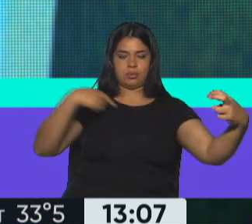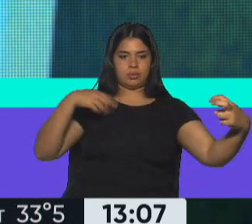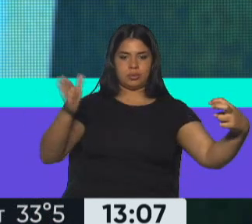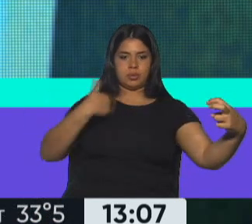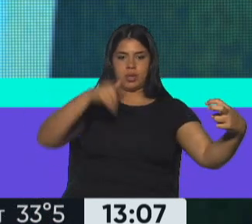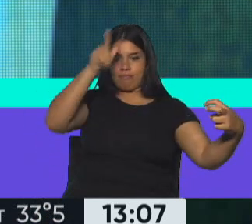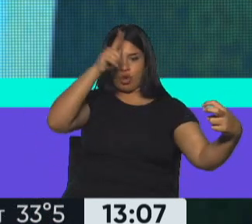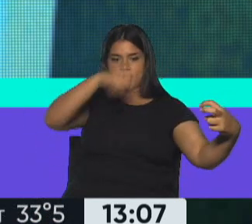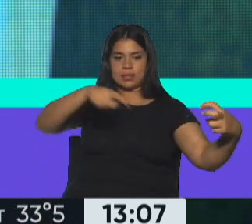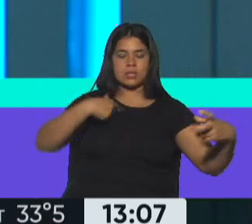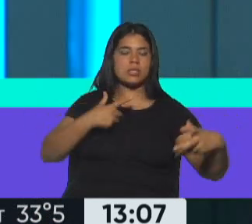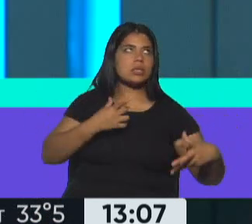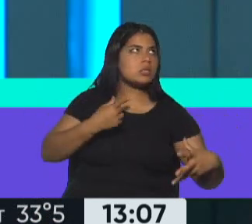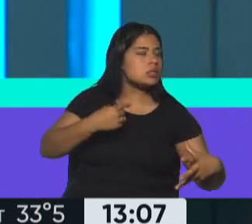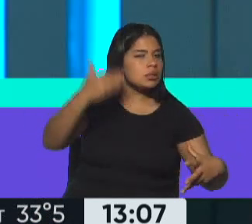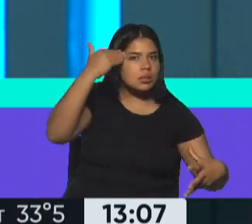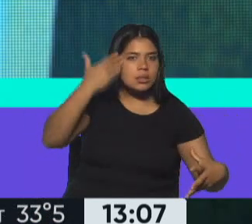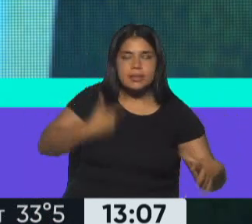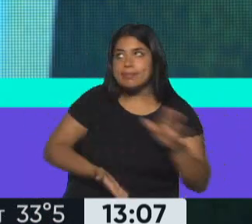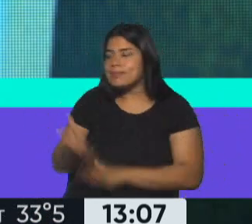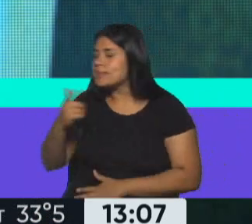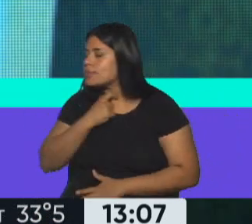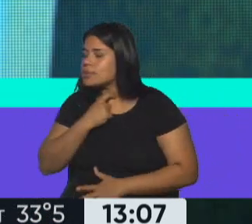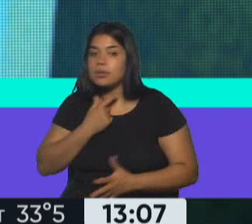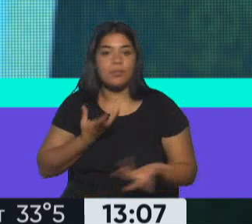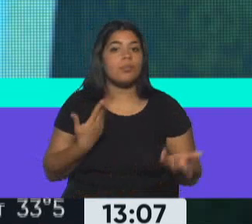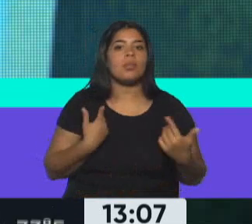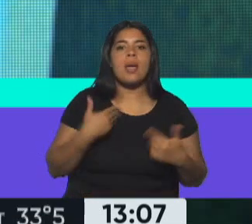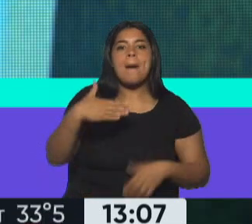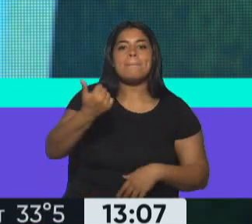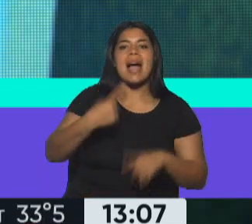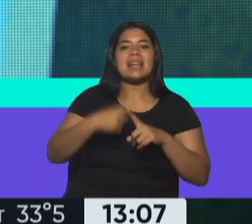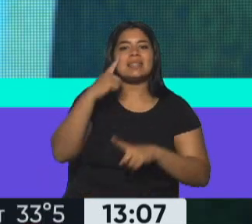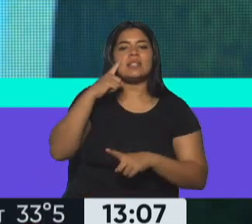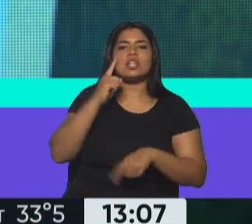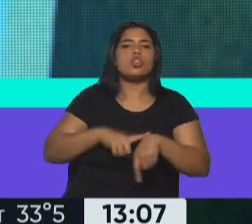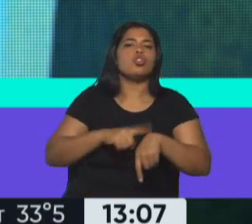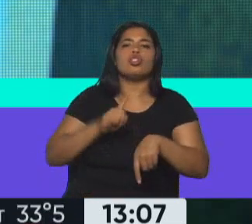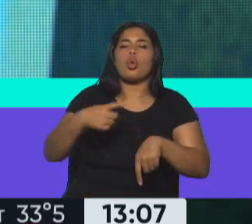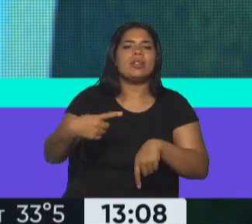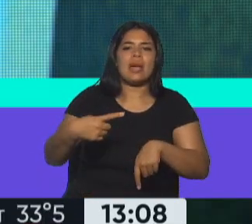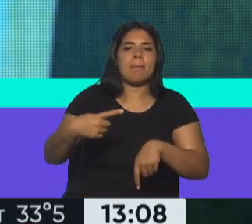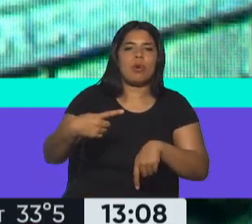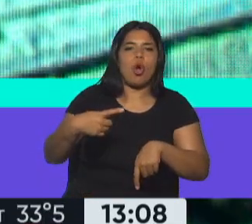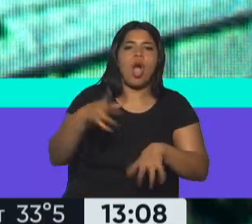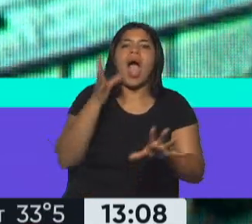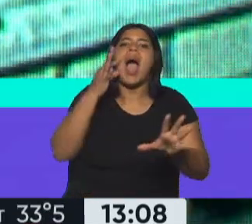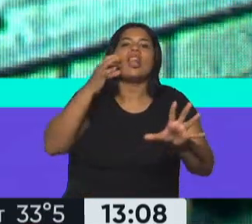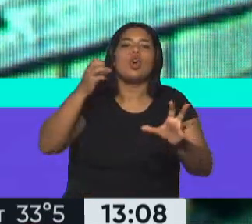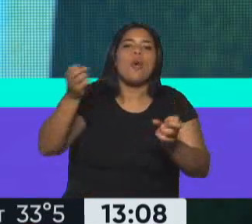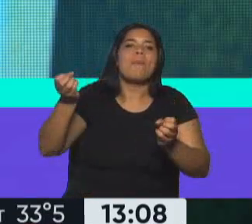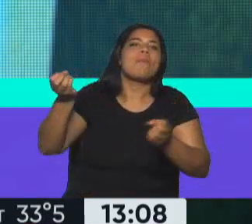mío tenía unas ganas de irme y máxime manda señales permanentemente señor me baja línea y